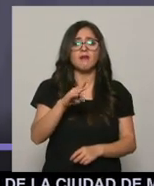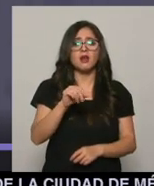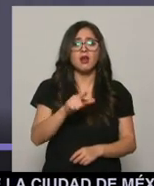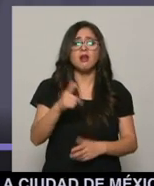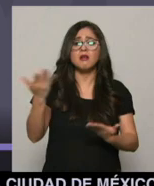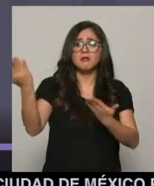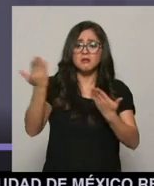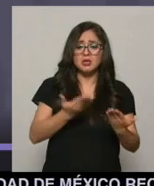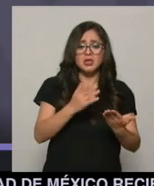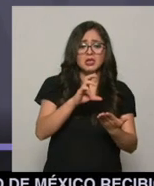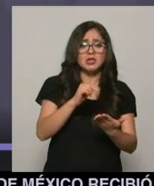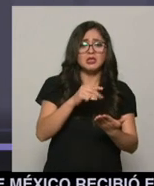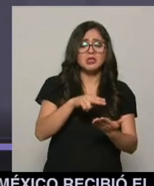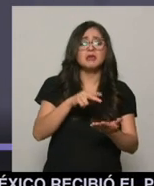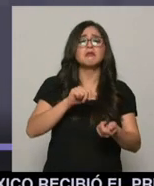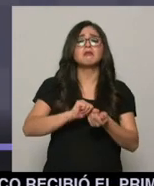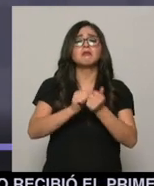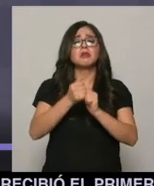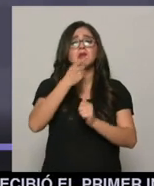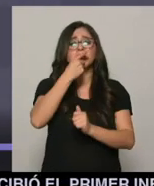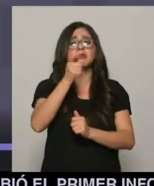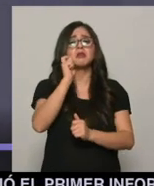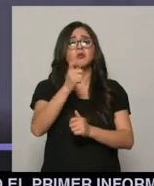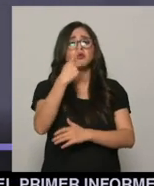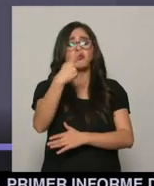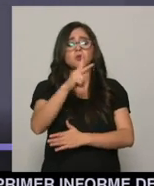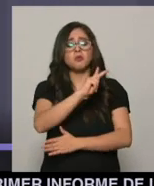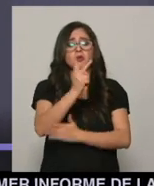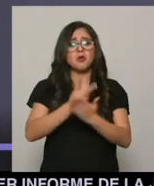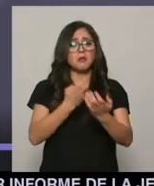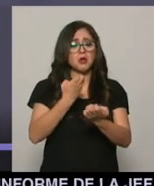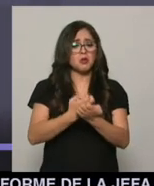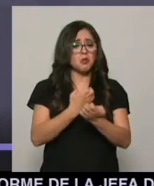meses a felicitar a López Obrador por su programa económico.